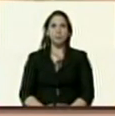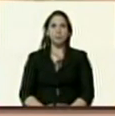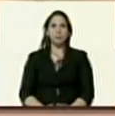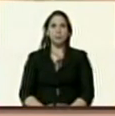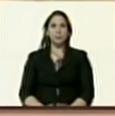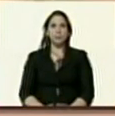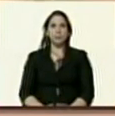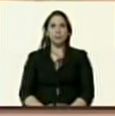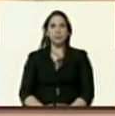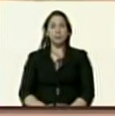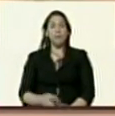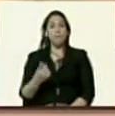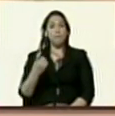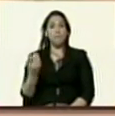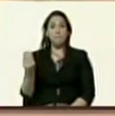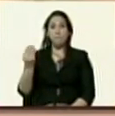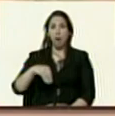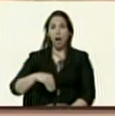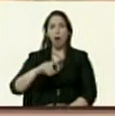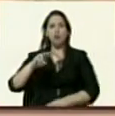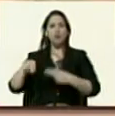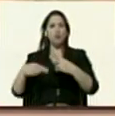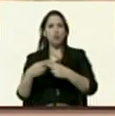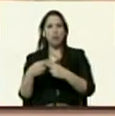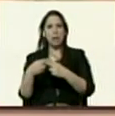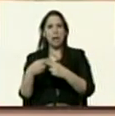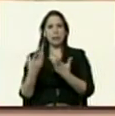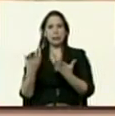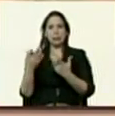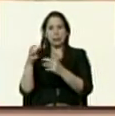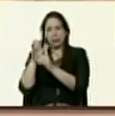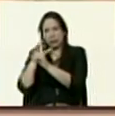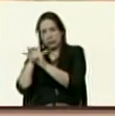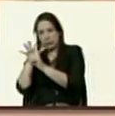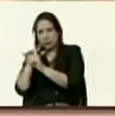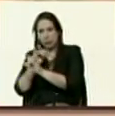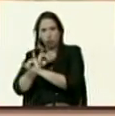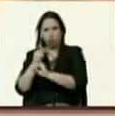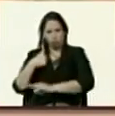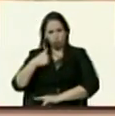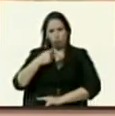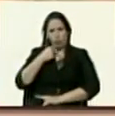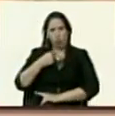No faltan nunca las conspiraciones. Yo lo denuncié,